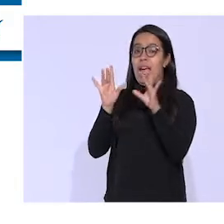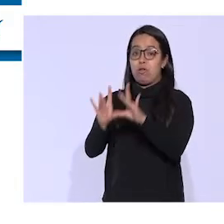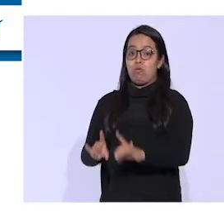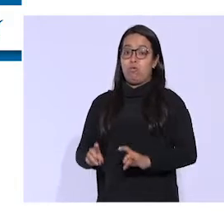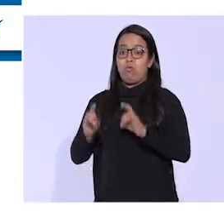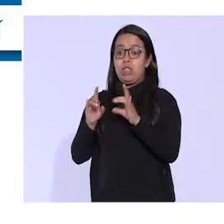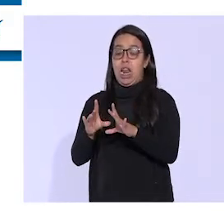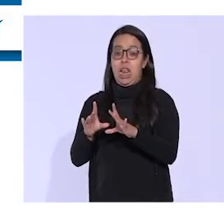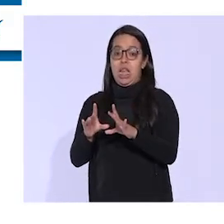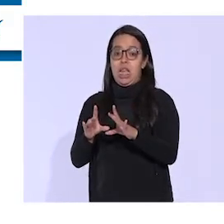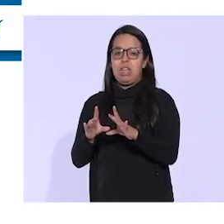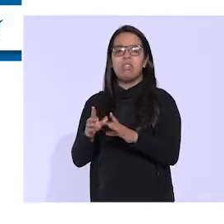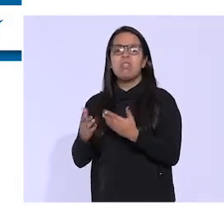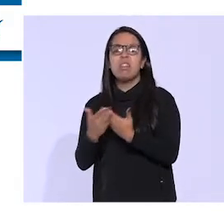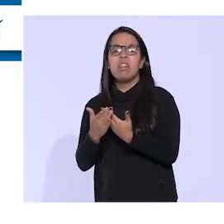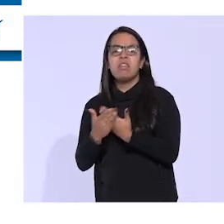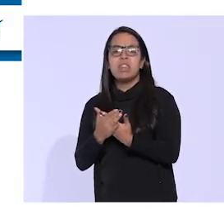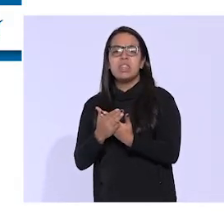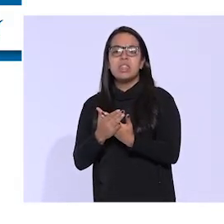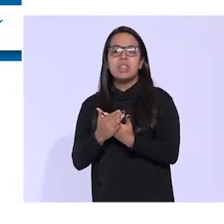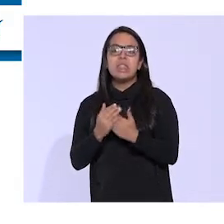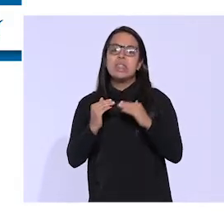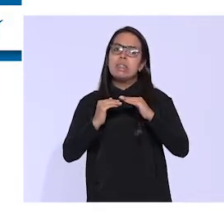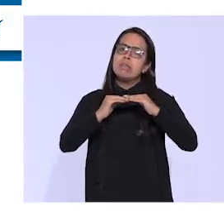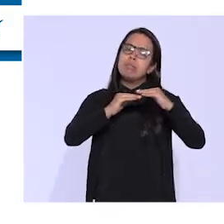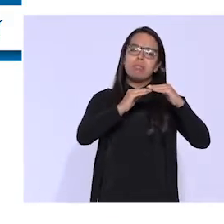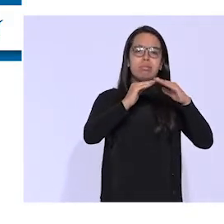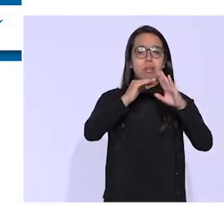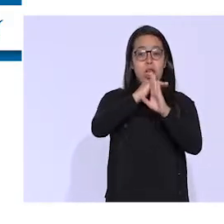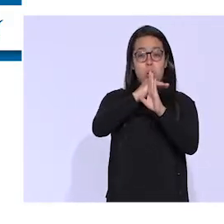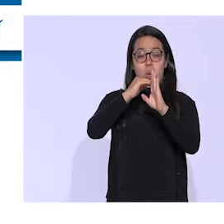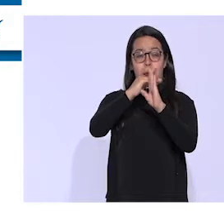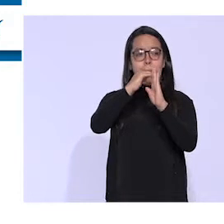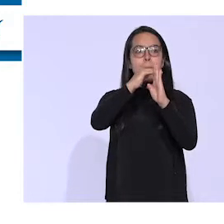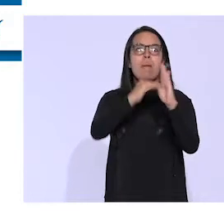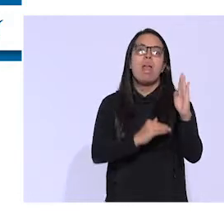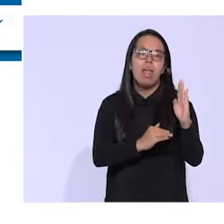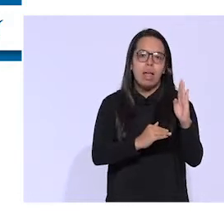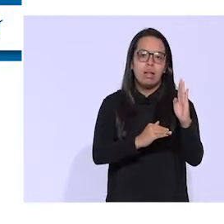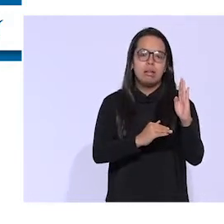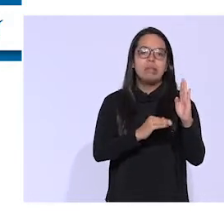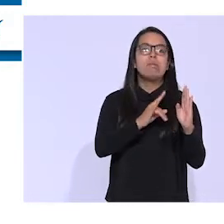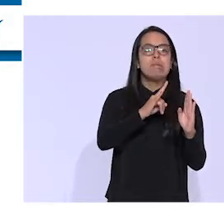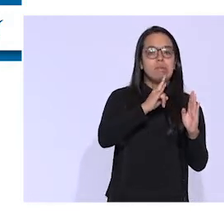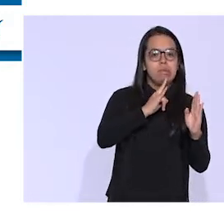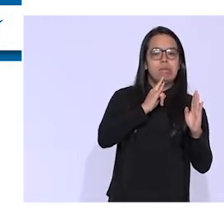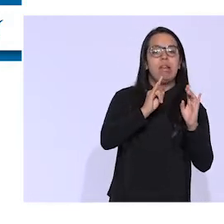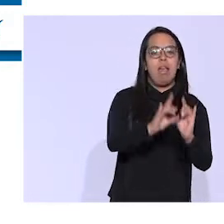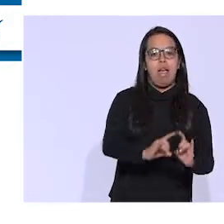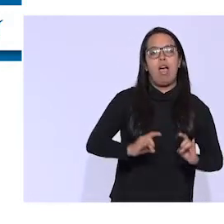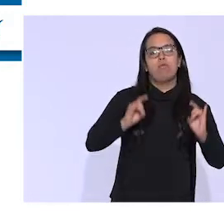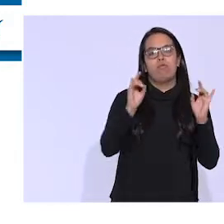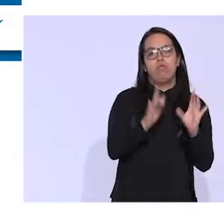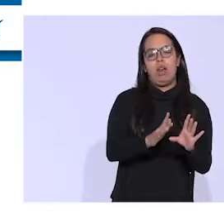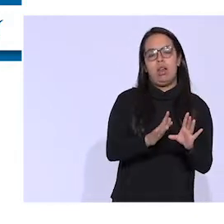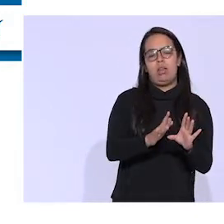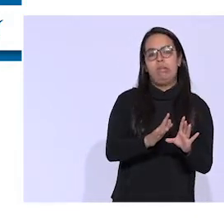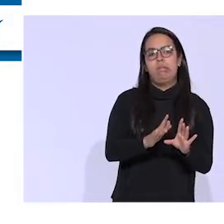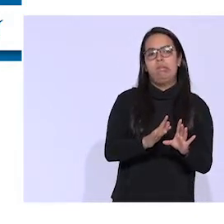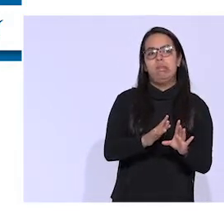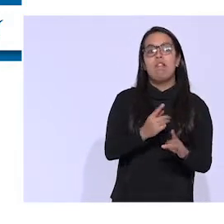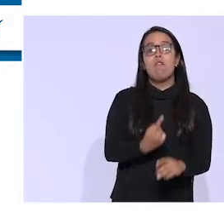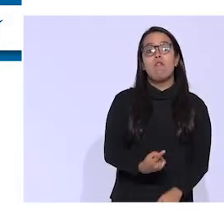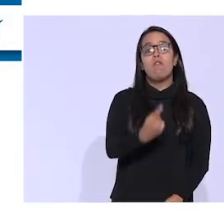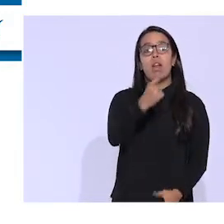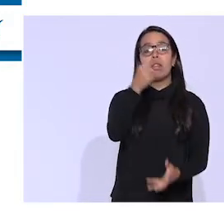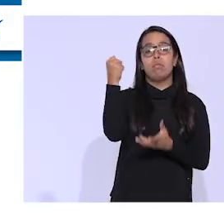realidad, lo que dicen es que están por debajo de la media en el concepto de la falta